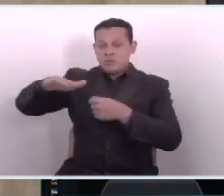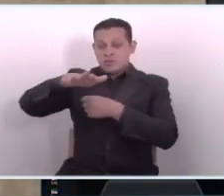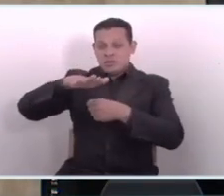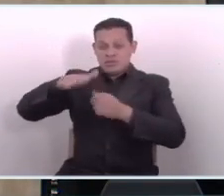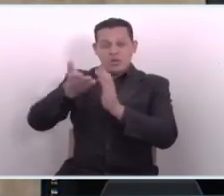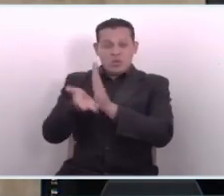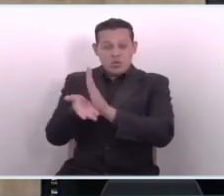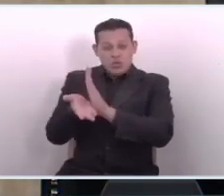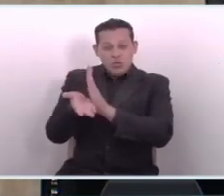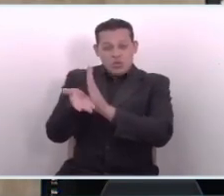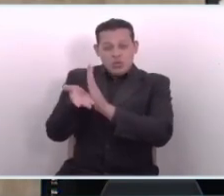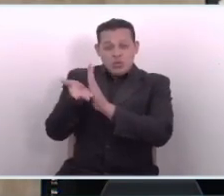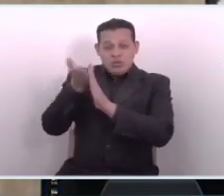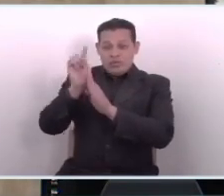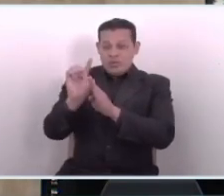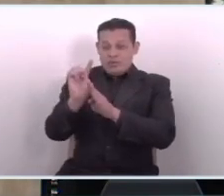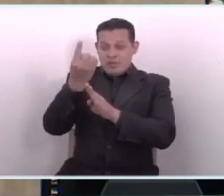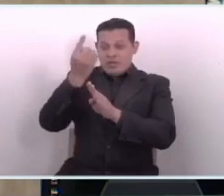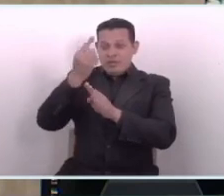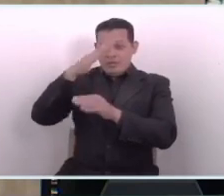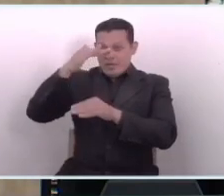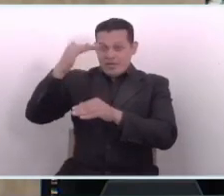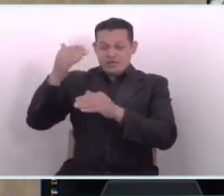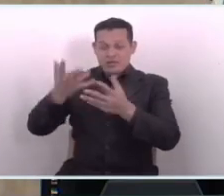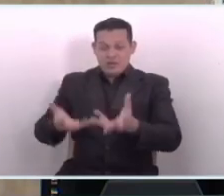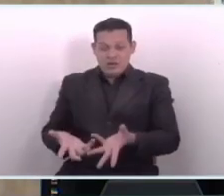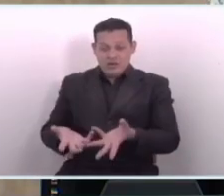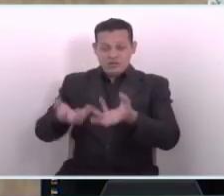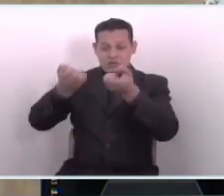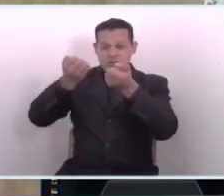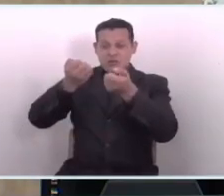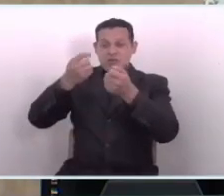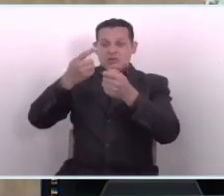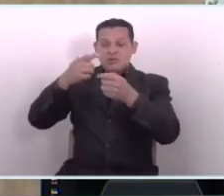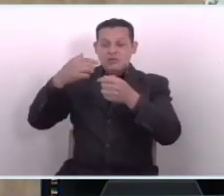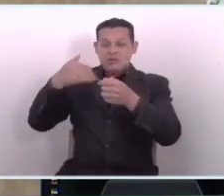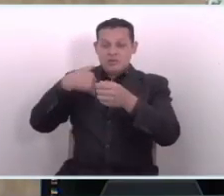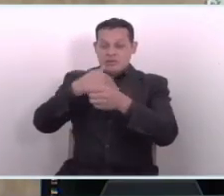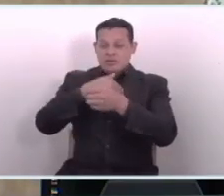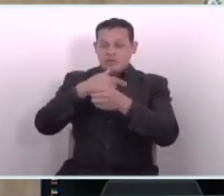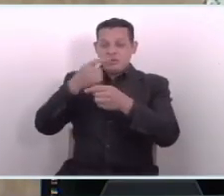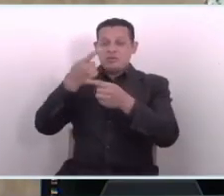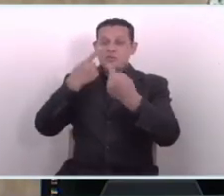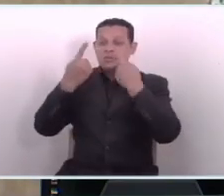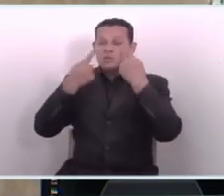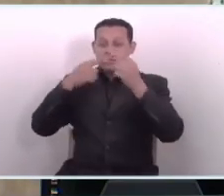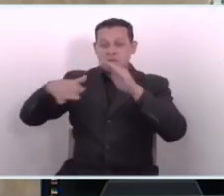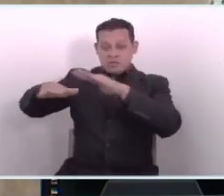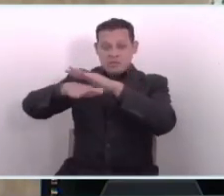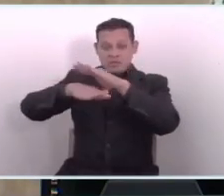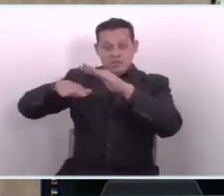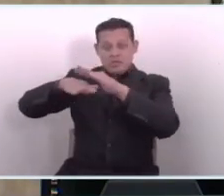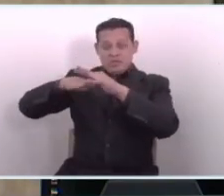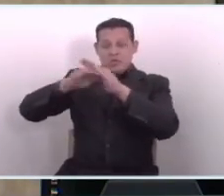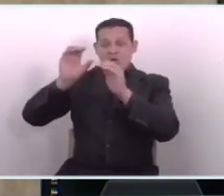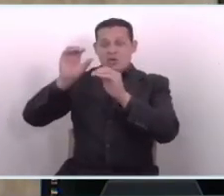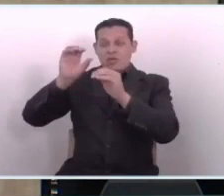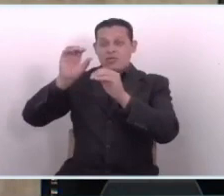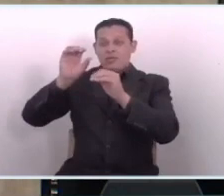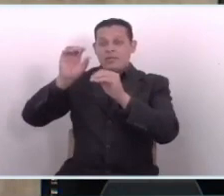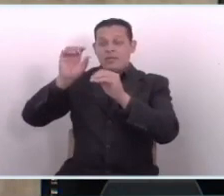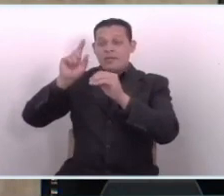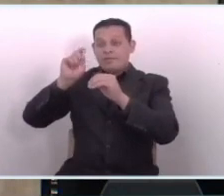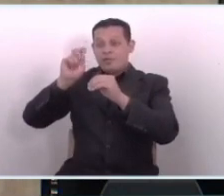en crecimiento, somos el primer país en la región con recuperación registrada. Real, no lo decimos nosotros, lo dice la Organización Mundial de